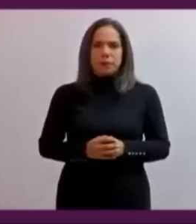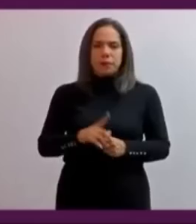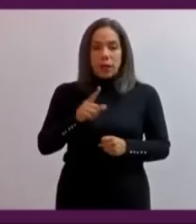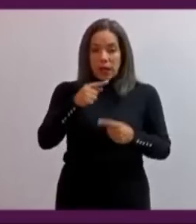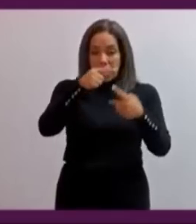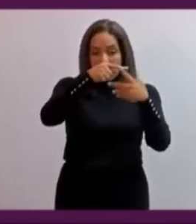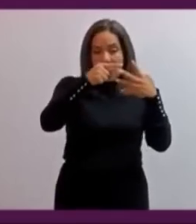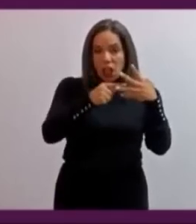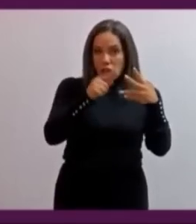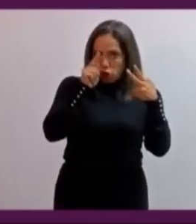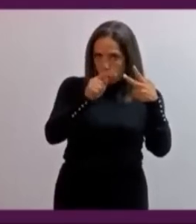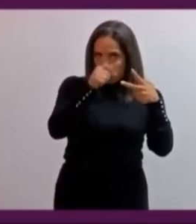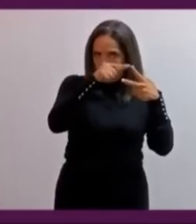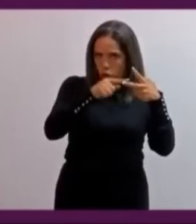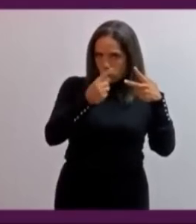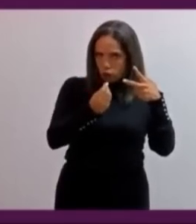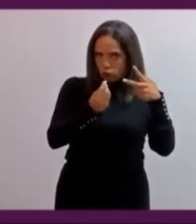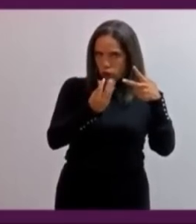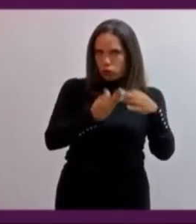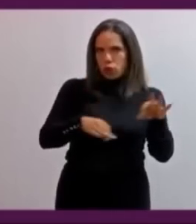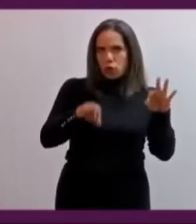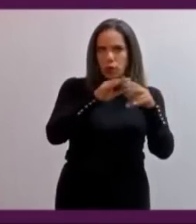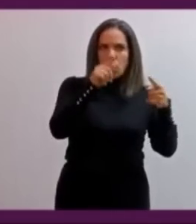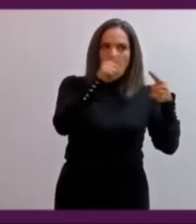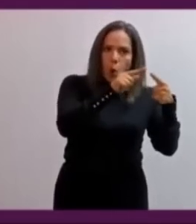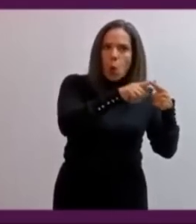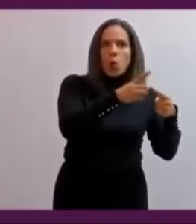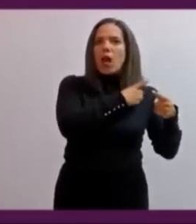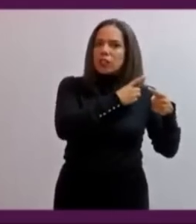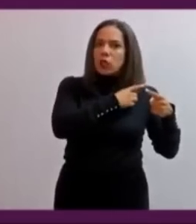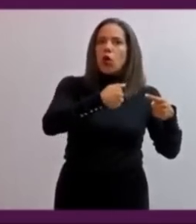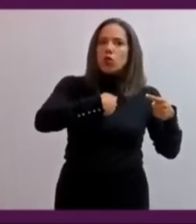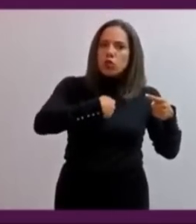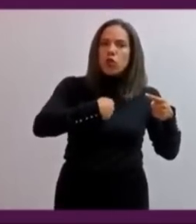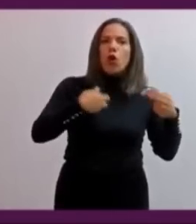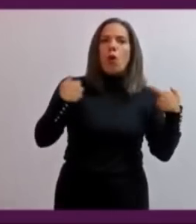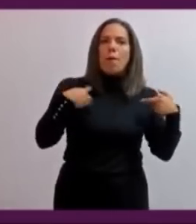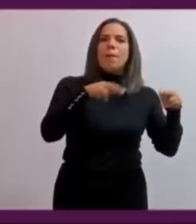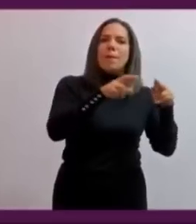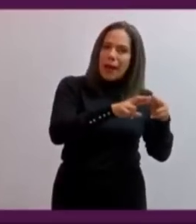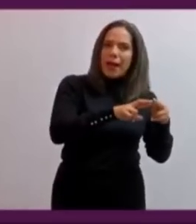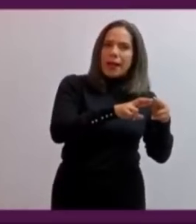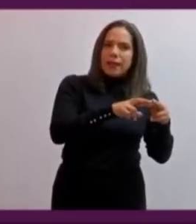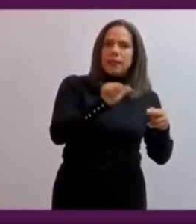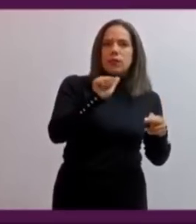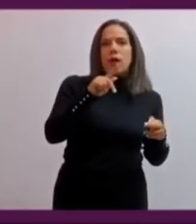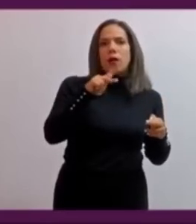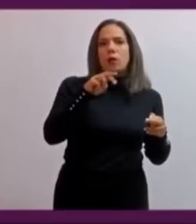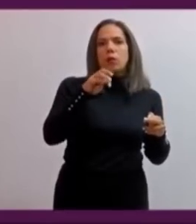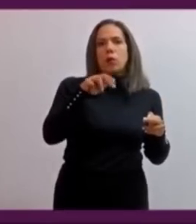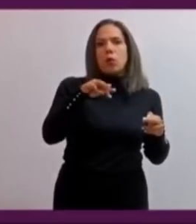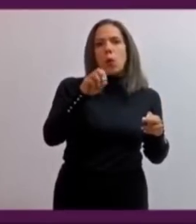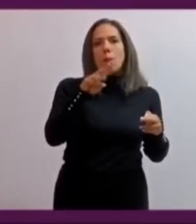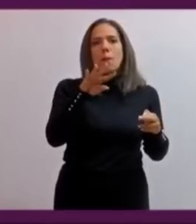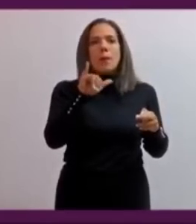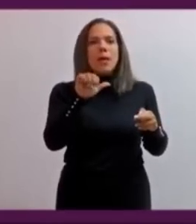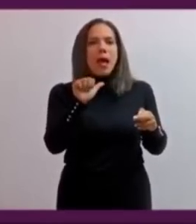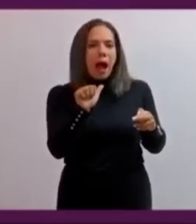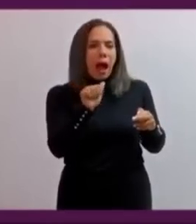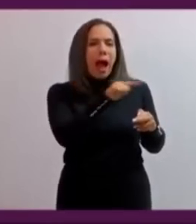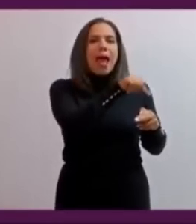pilares fundamentales. La autonomía profesional docente, que ha sido un tema muy importante,